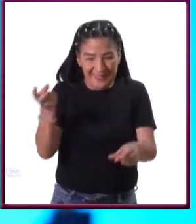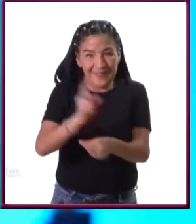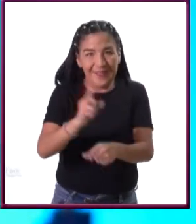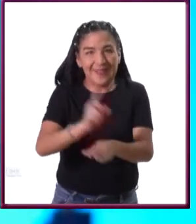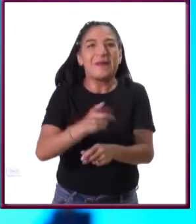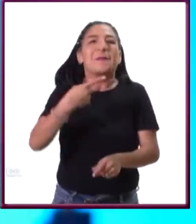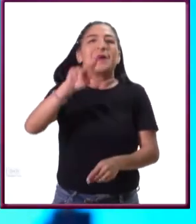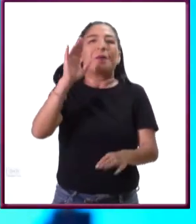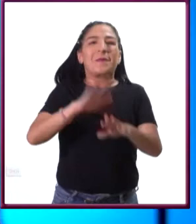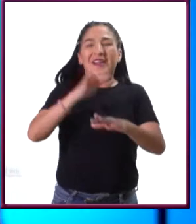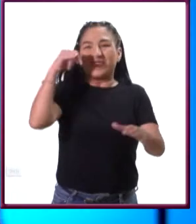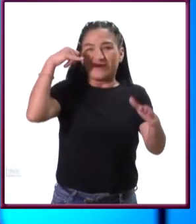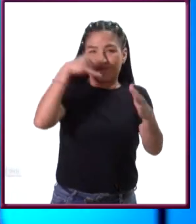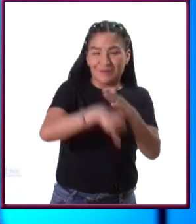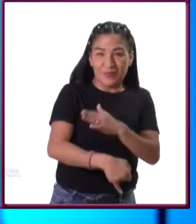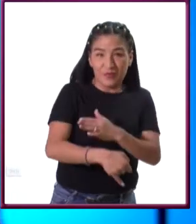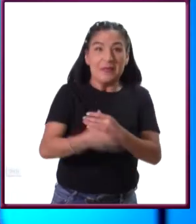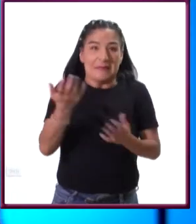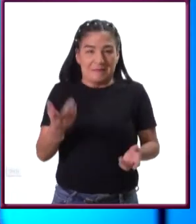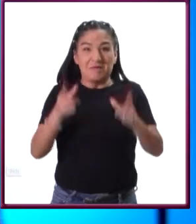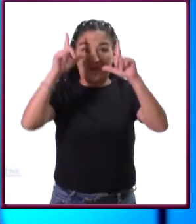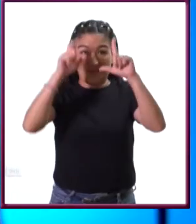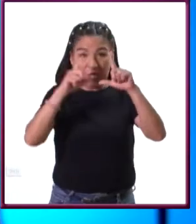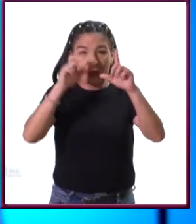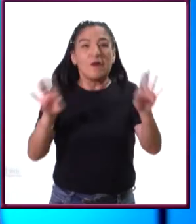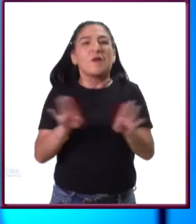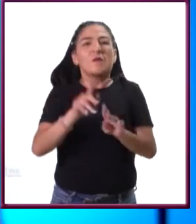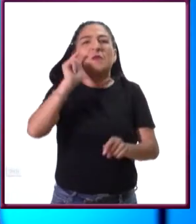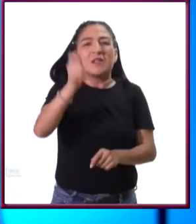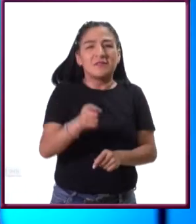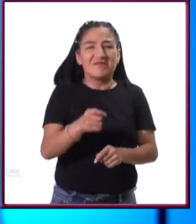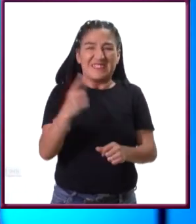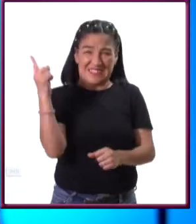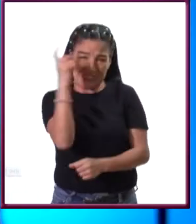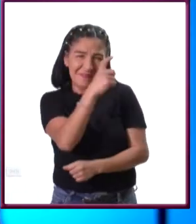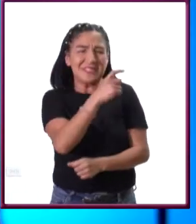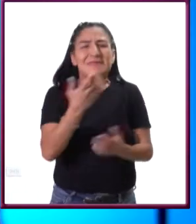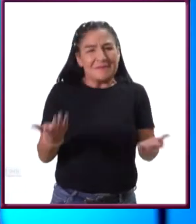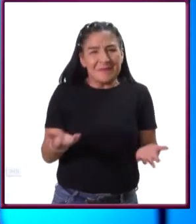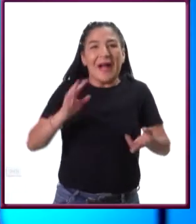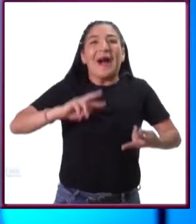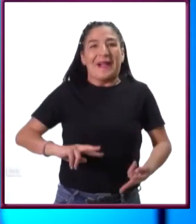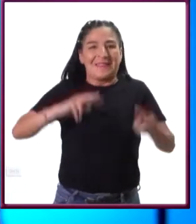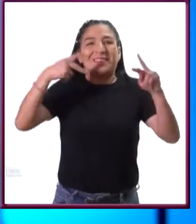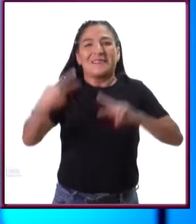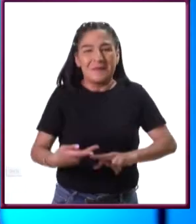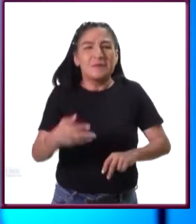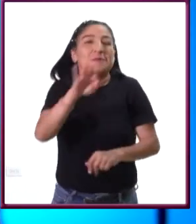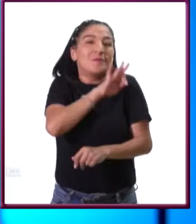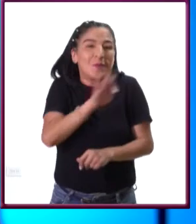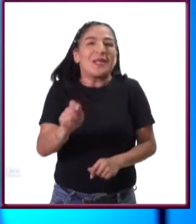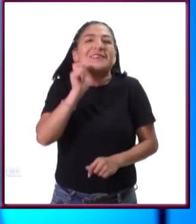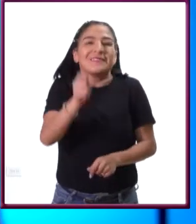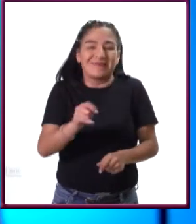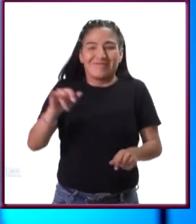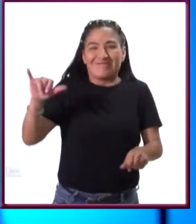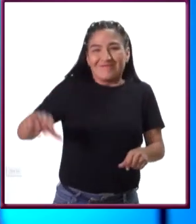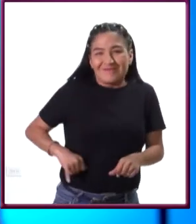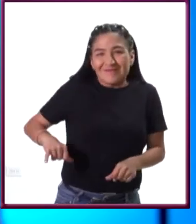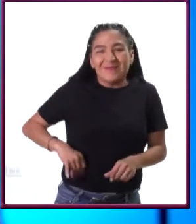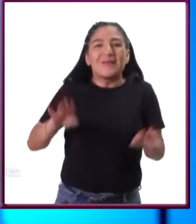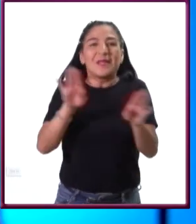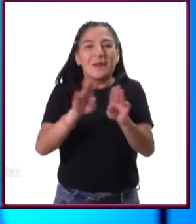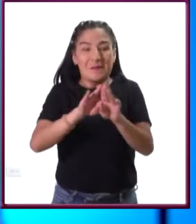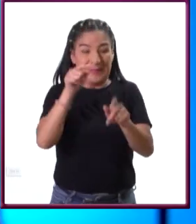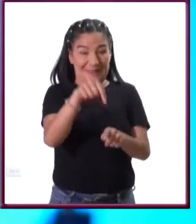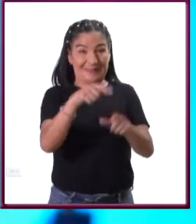La fotografía no tiene que ser algo complejo. Al contrario, lo más interesante es que la cámara